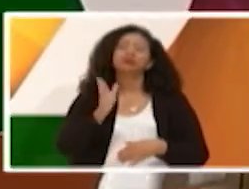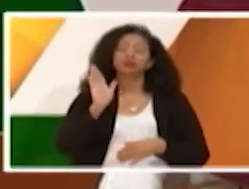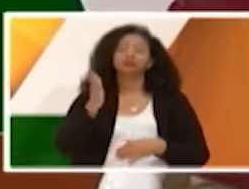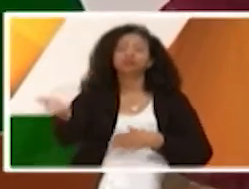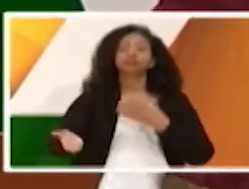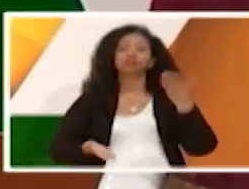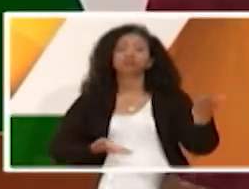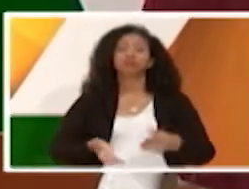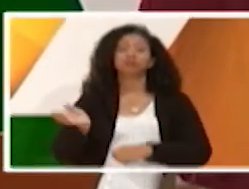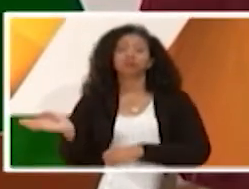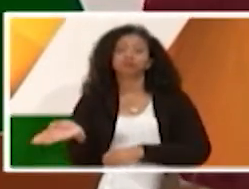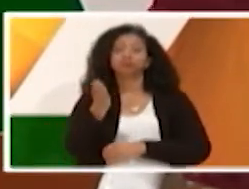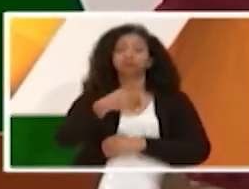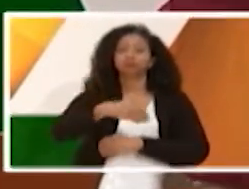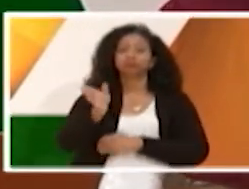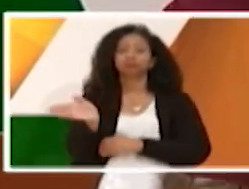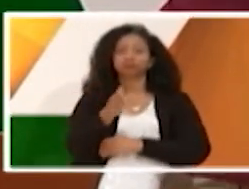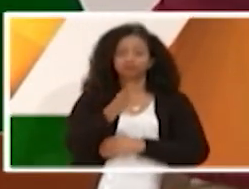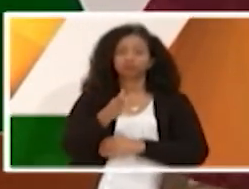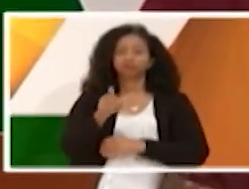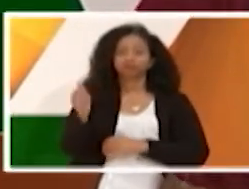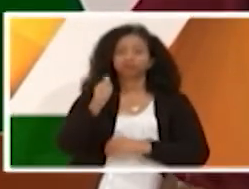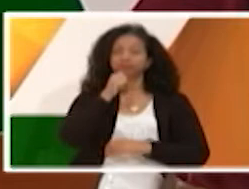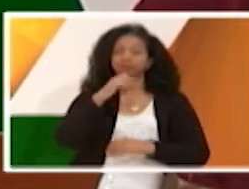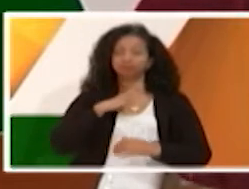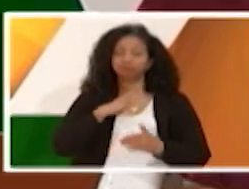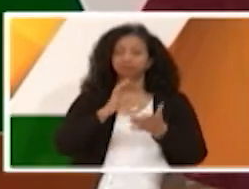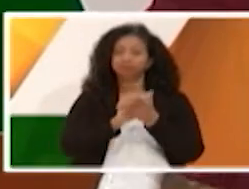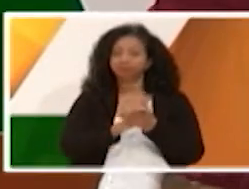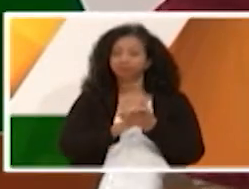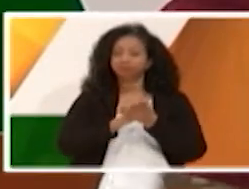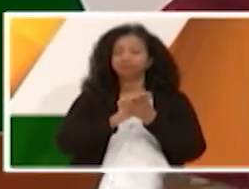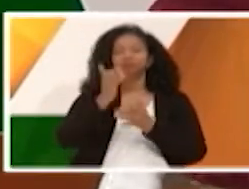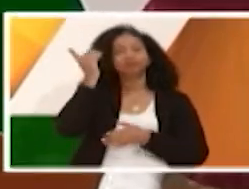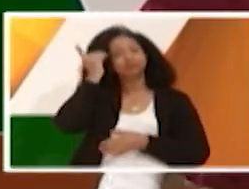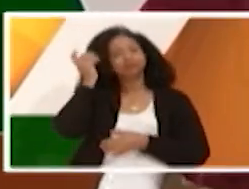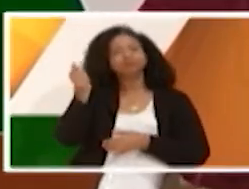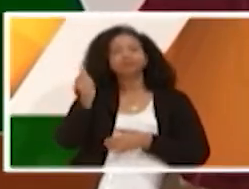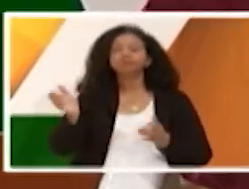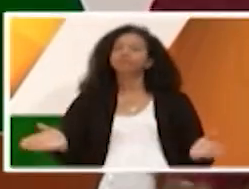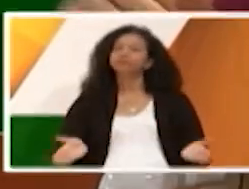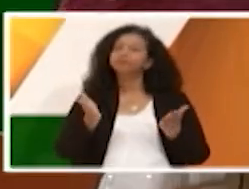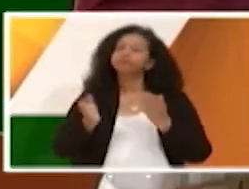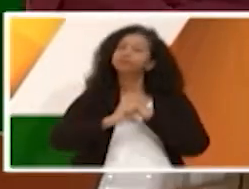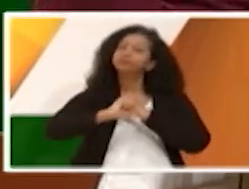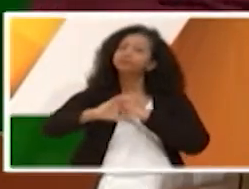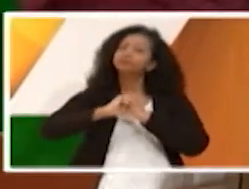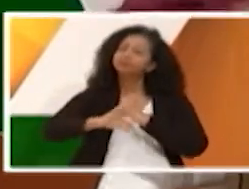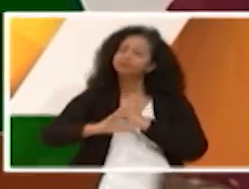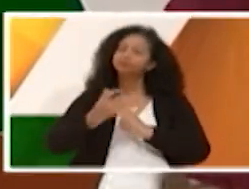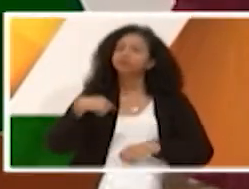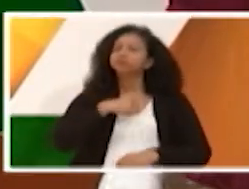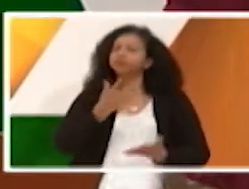que Así está es. promoviendo el despacho de Por la la primera primera. dama, doña Cándida Montilla de Medina. También podríamos dar una